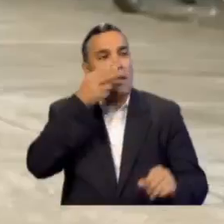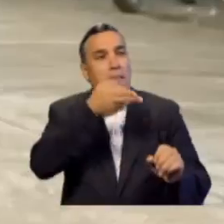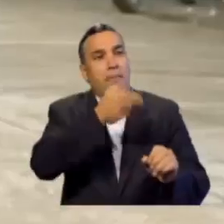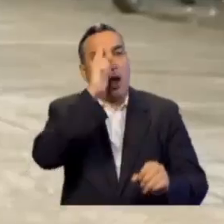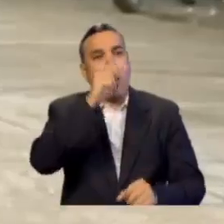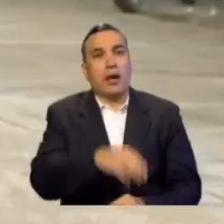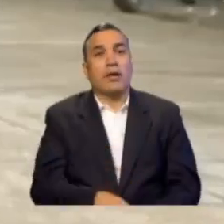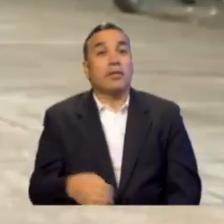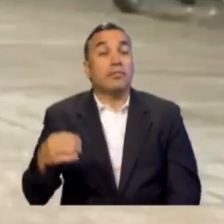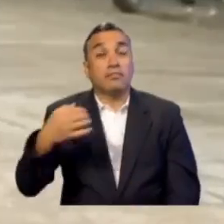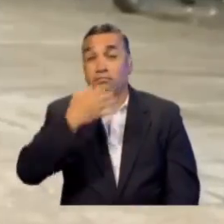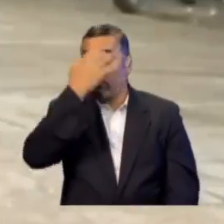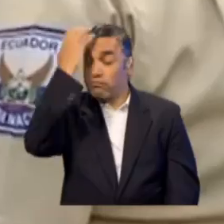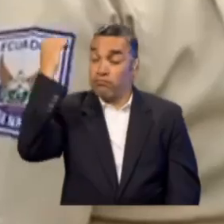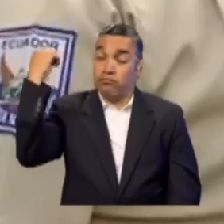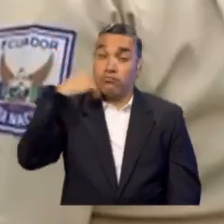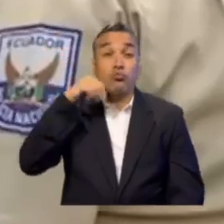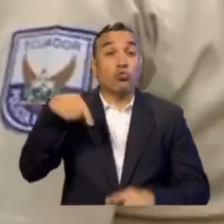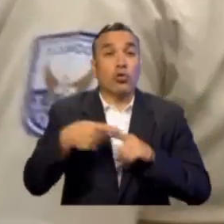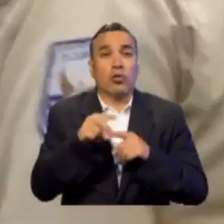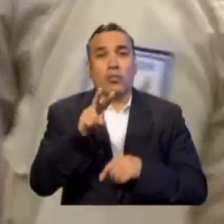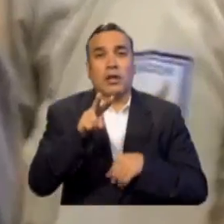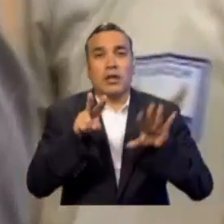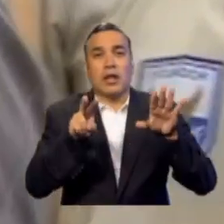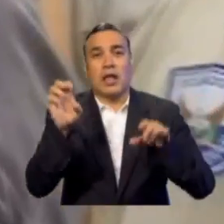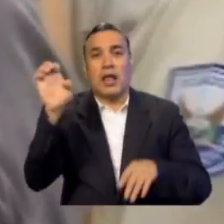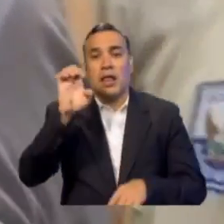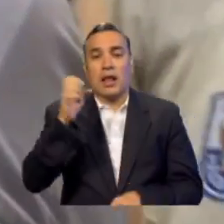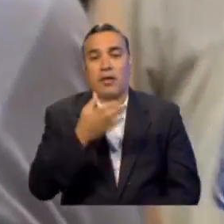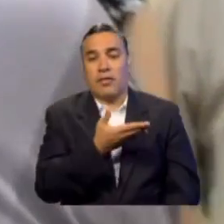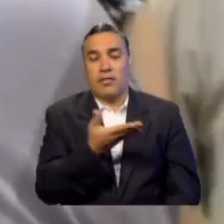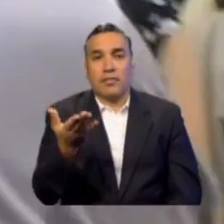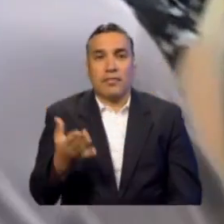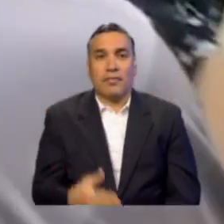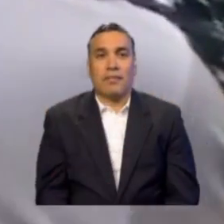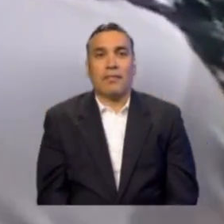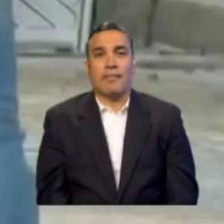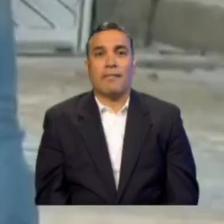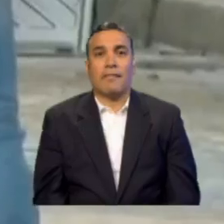Efraín Ruales el pasado 27 de enero. Vanessa Filella, TC Televisión.